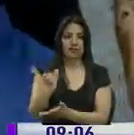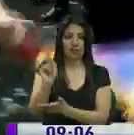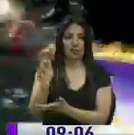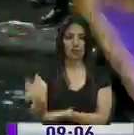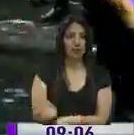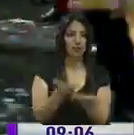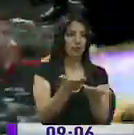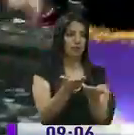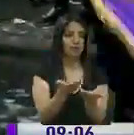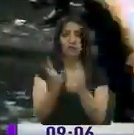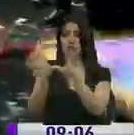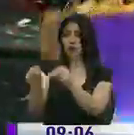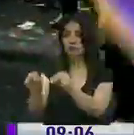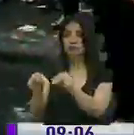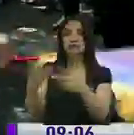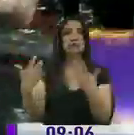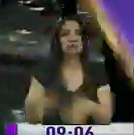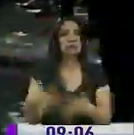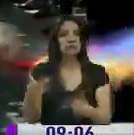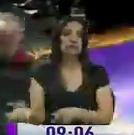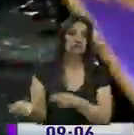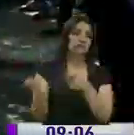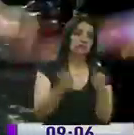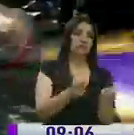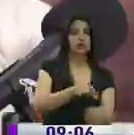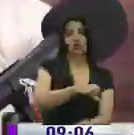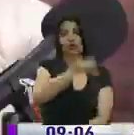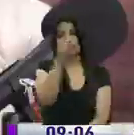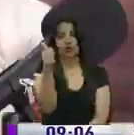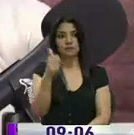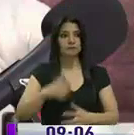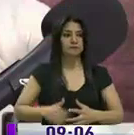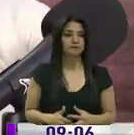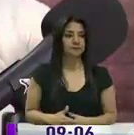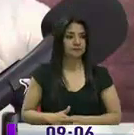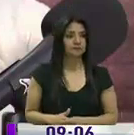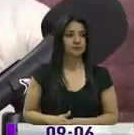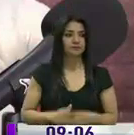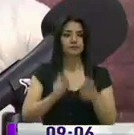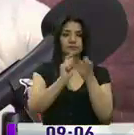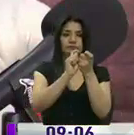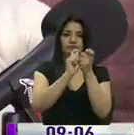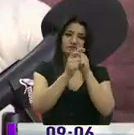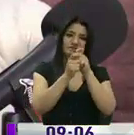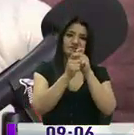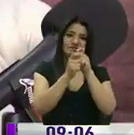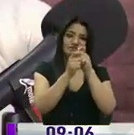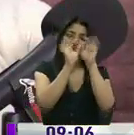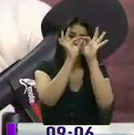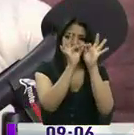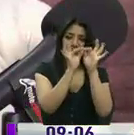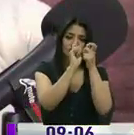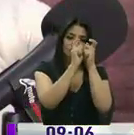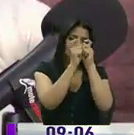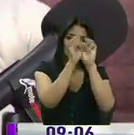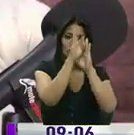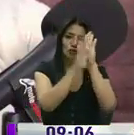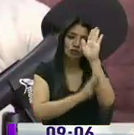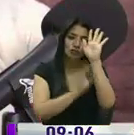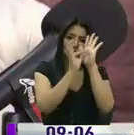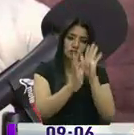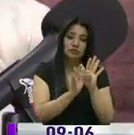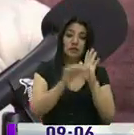la pelea la trasladan a otra cancha la enmienda constitucional del